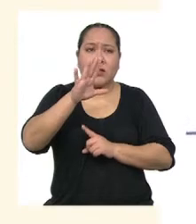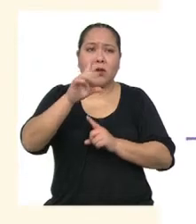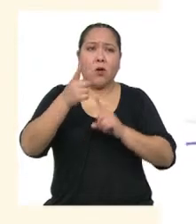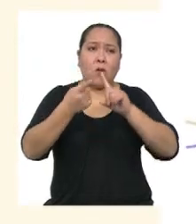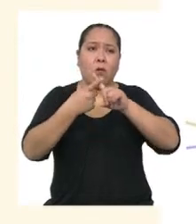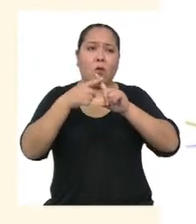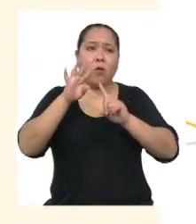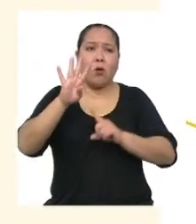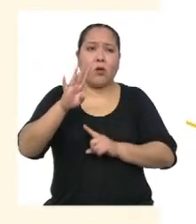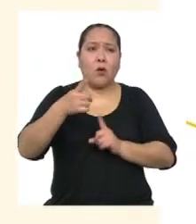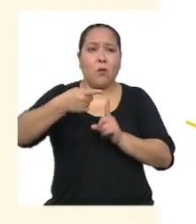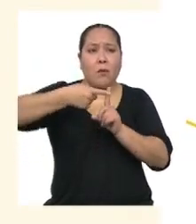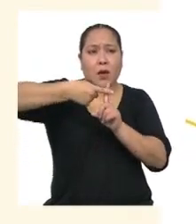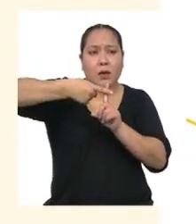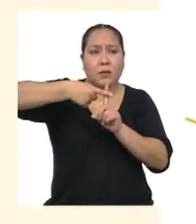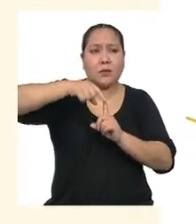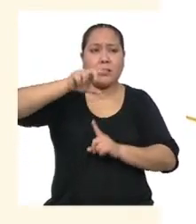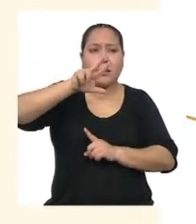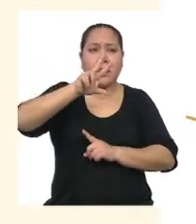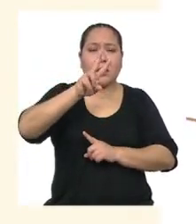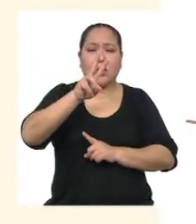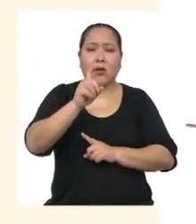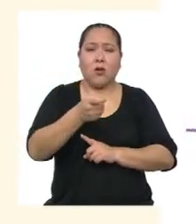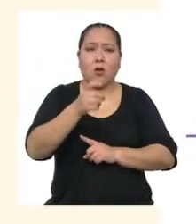23,5 por 4 más